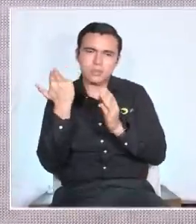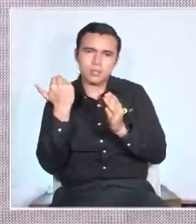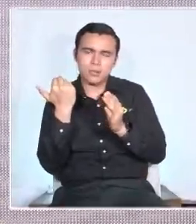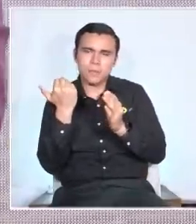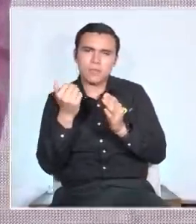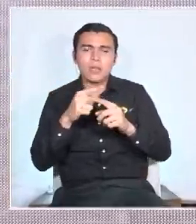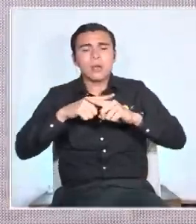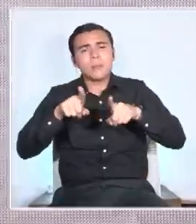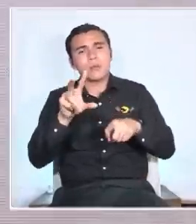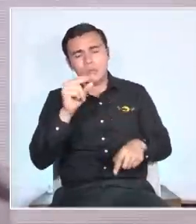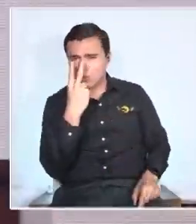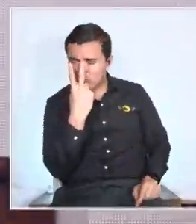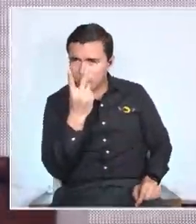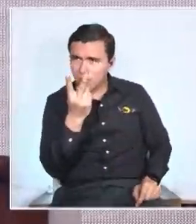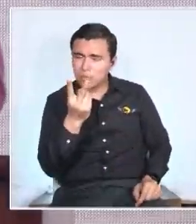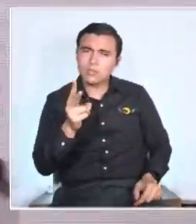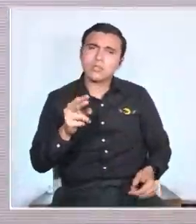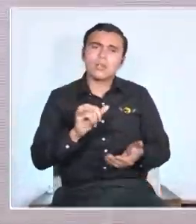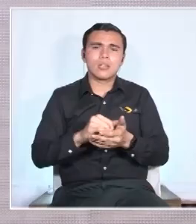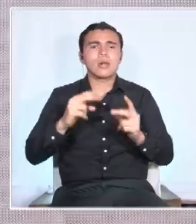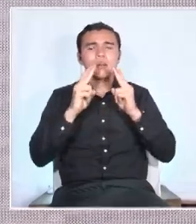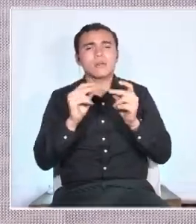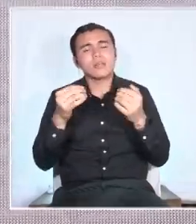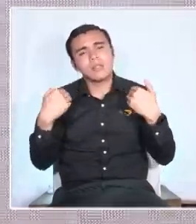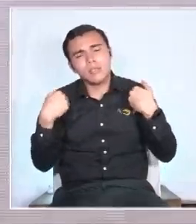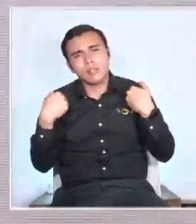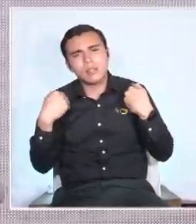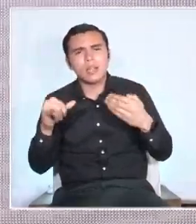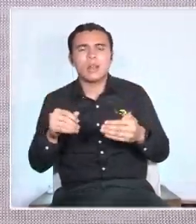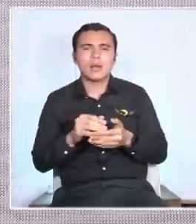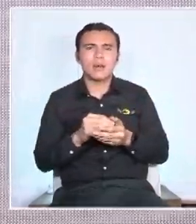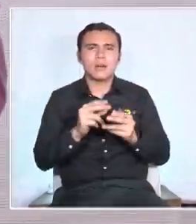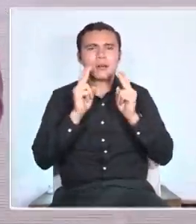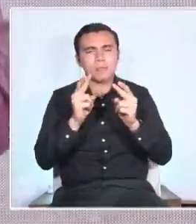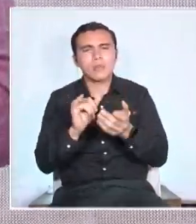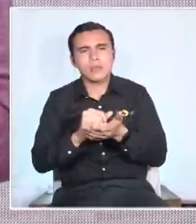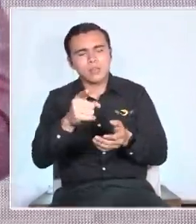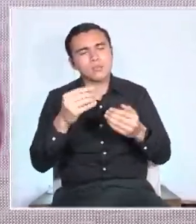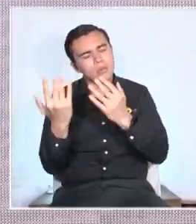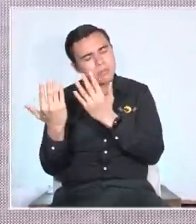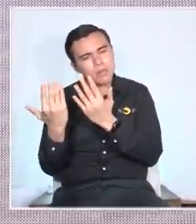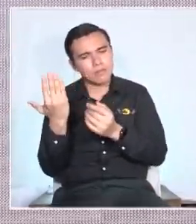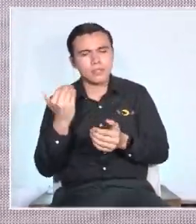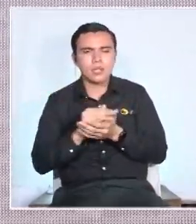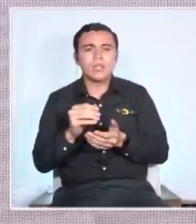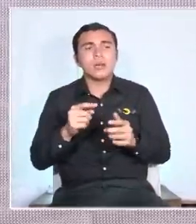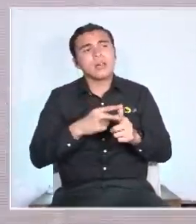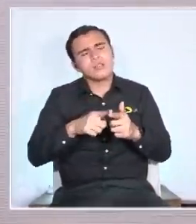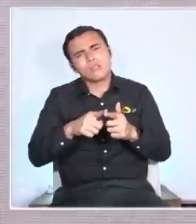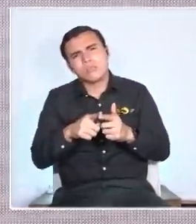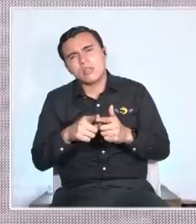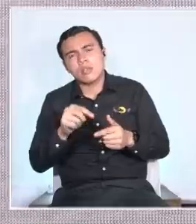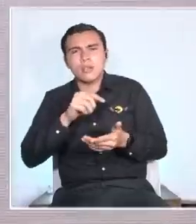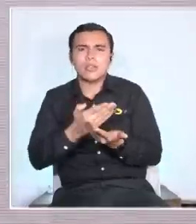pero no ves que esa respuesta tiene la contestación que tú esperabas, entonces eso